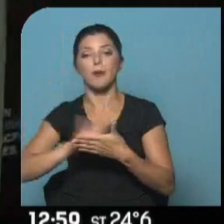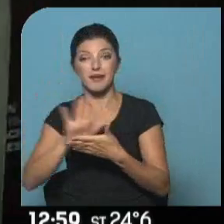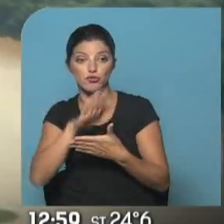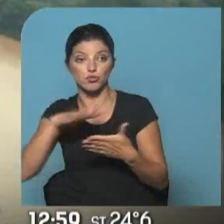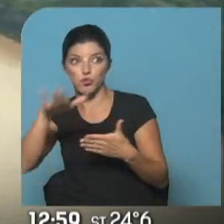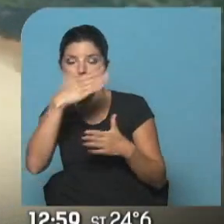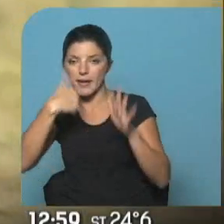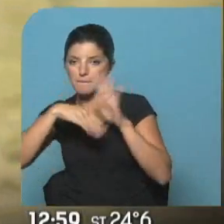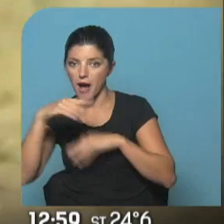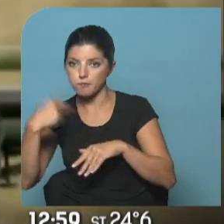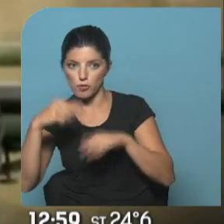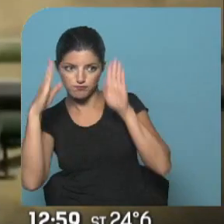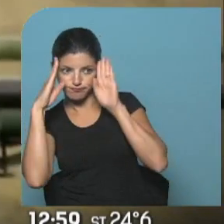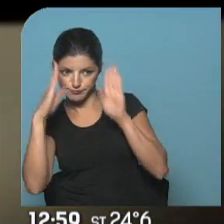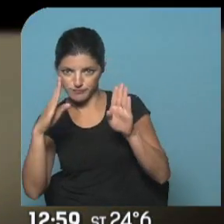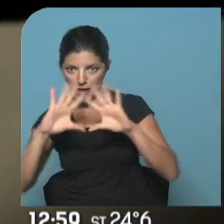de las más observadas.